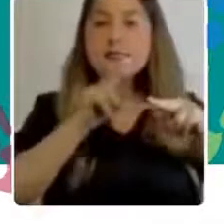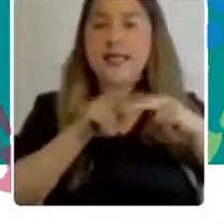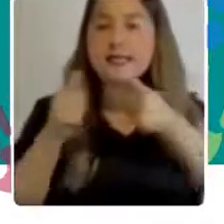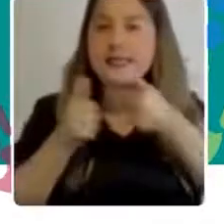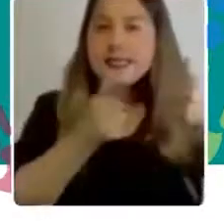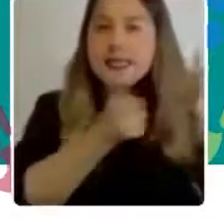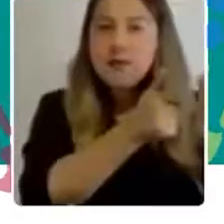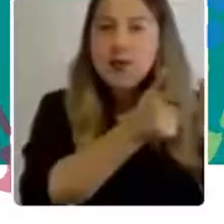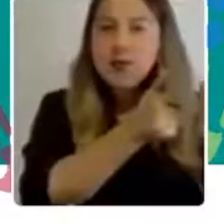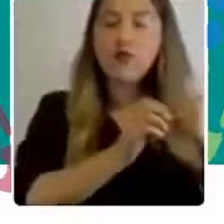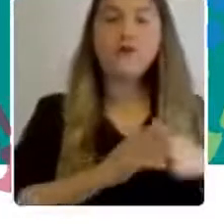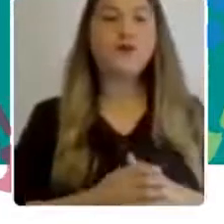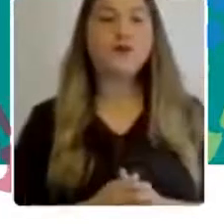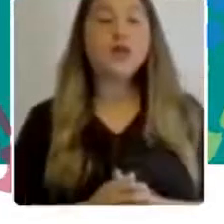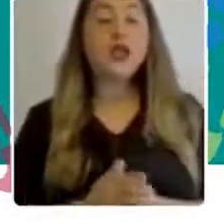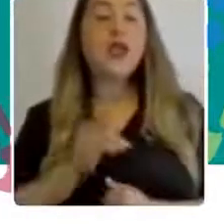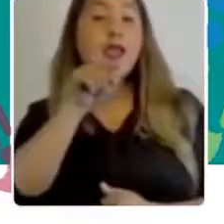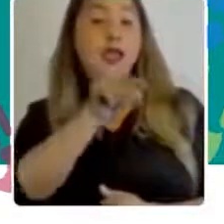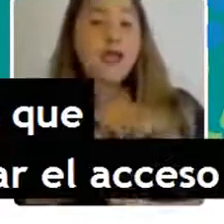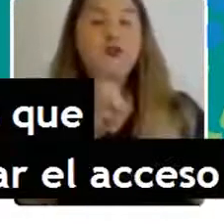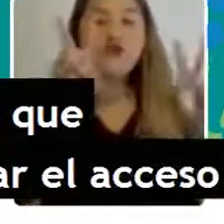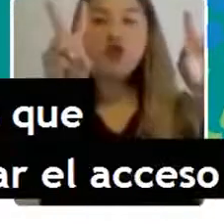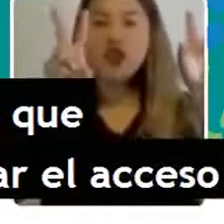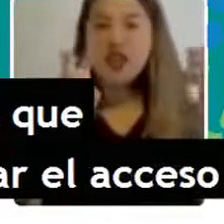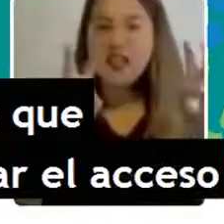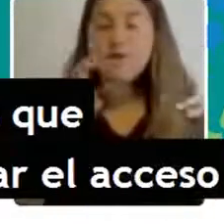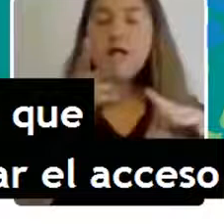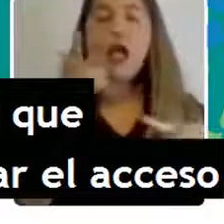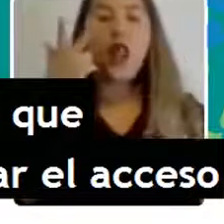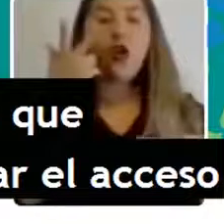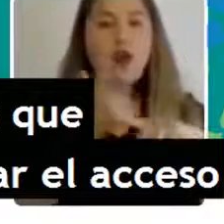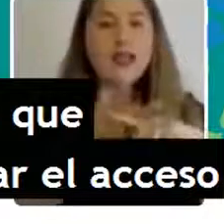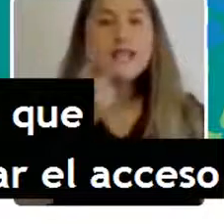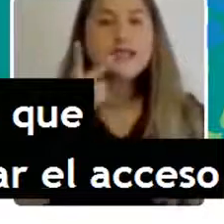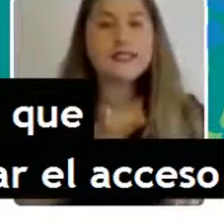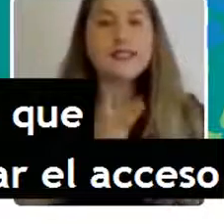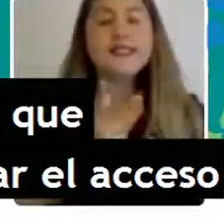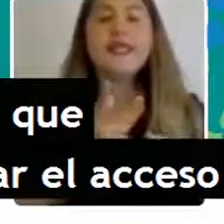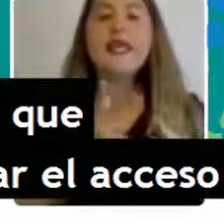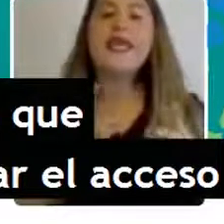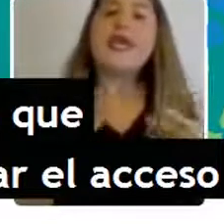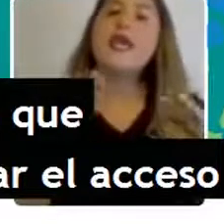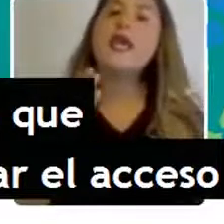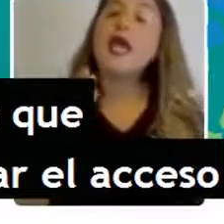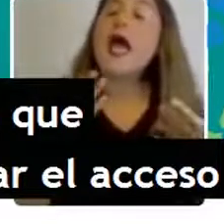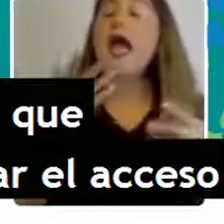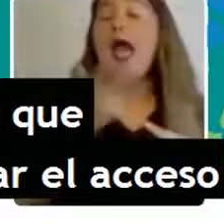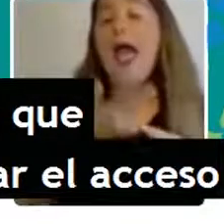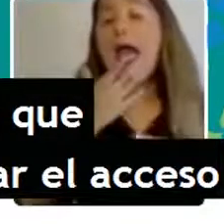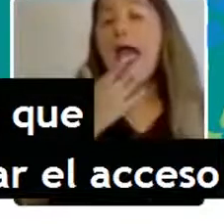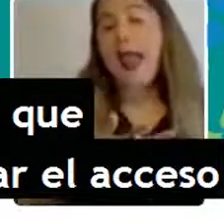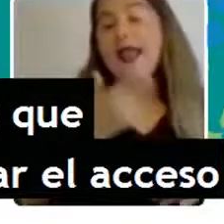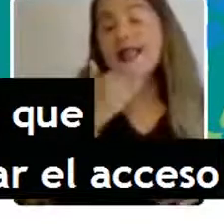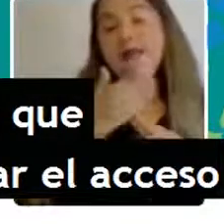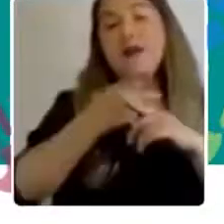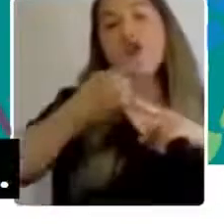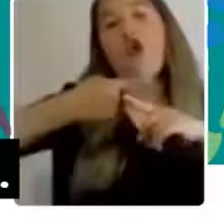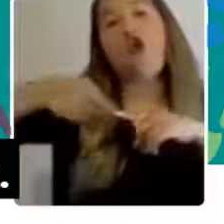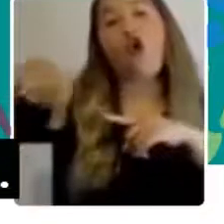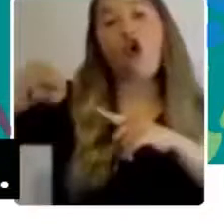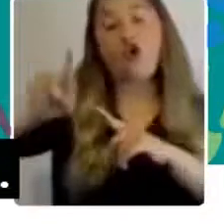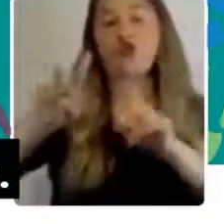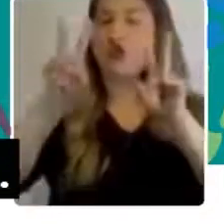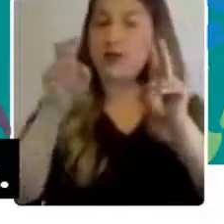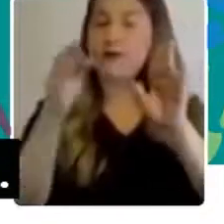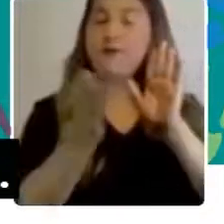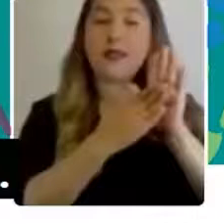Eso en cuanto a lo que existe actualmente de cobertura. Existen algunas estrategias que se han propuesto para efectos de poder mejorar el acceso, en particular